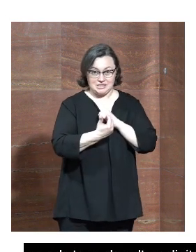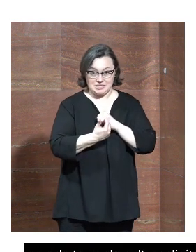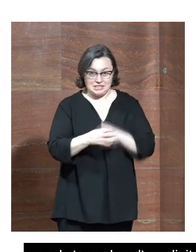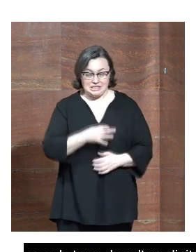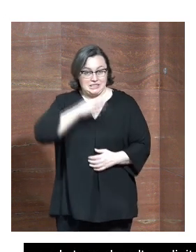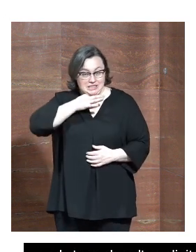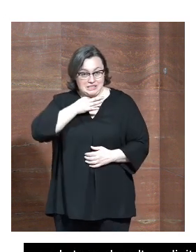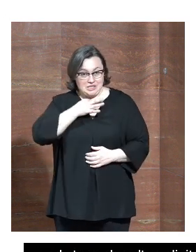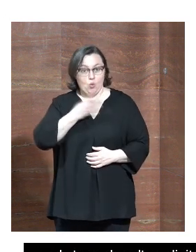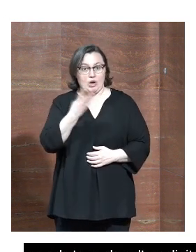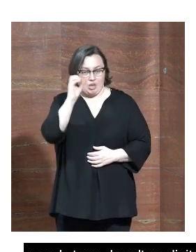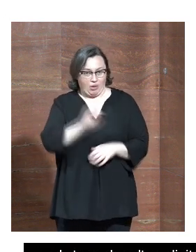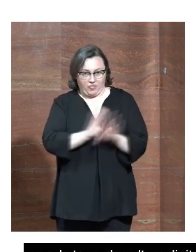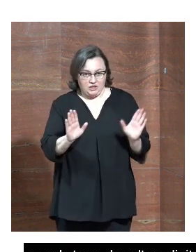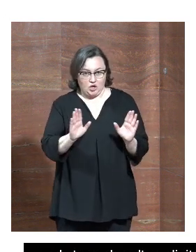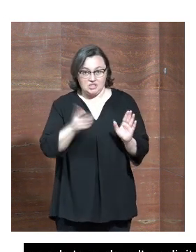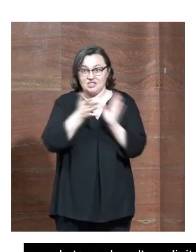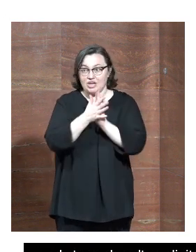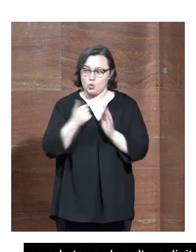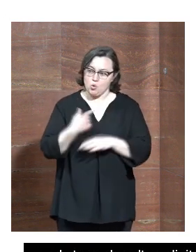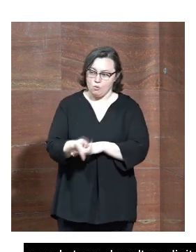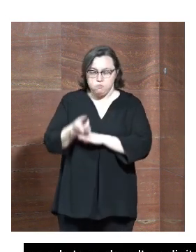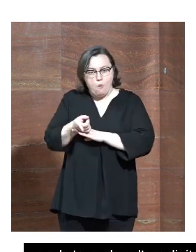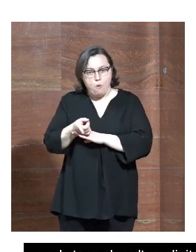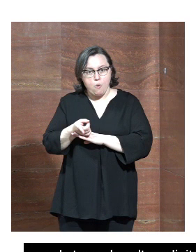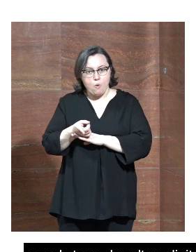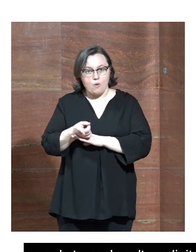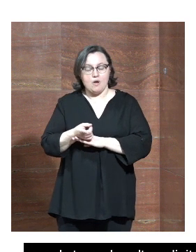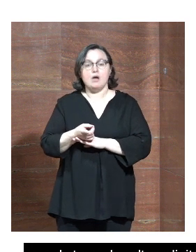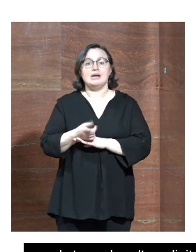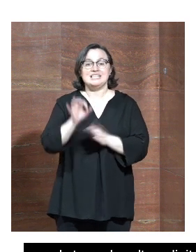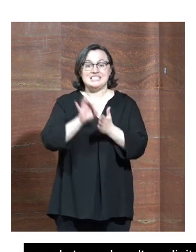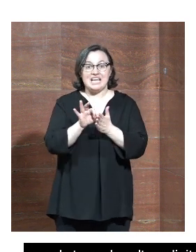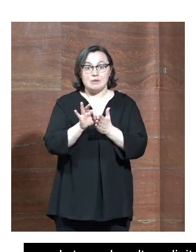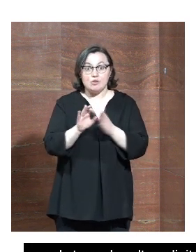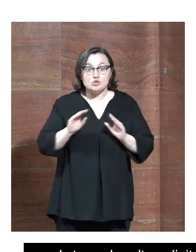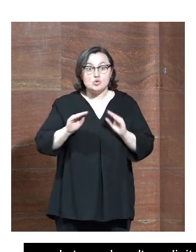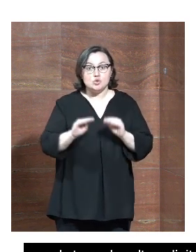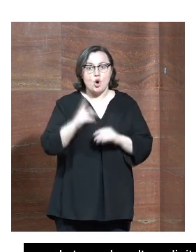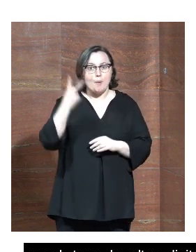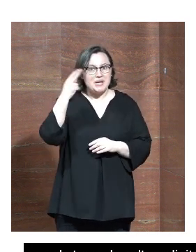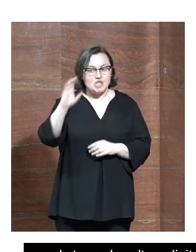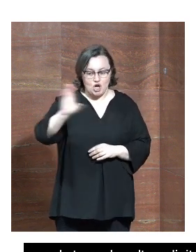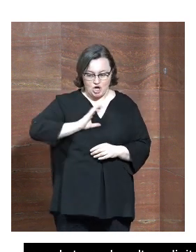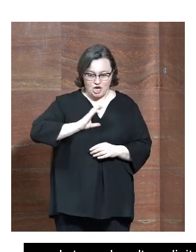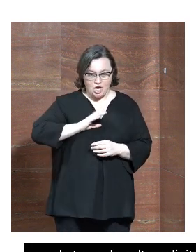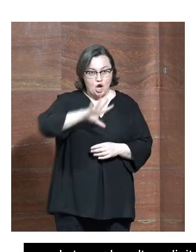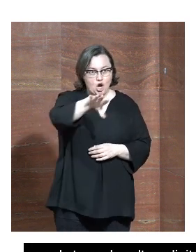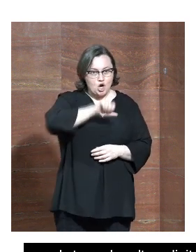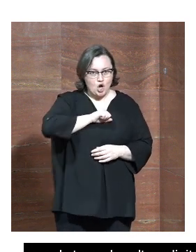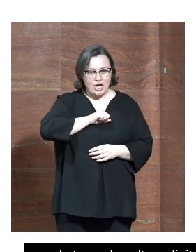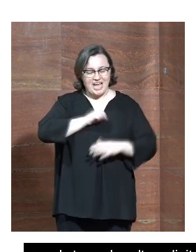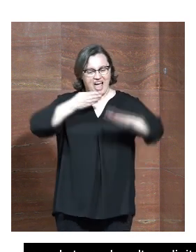final de mes, que llegan con lo justo. No se les puede exigir para acceder a sus pensiones que tengan